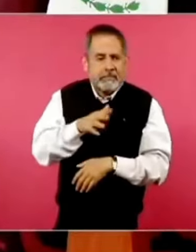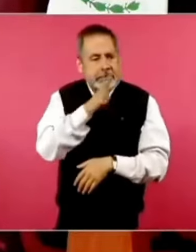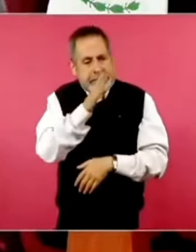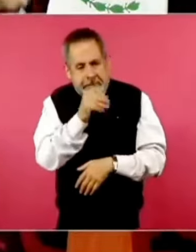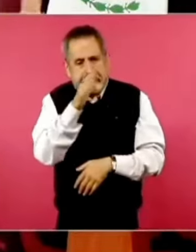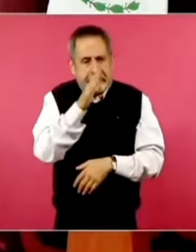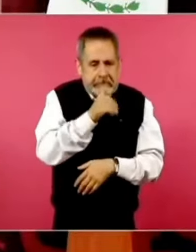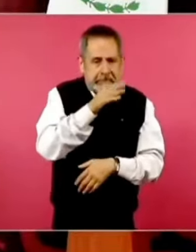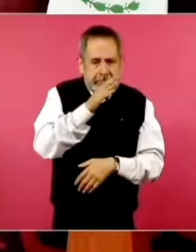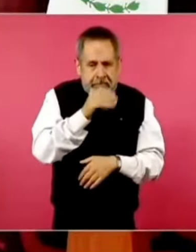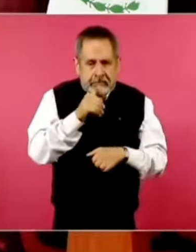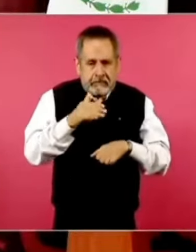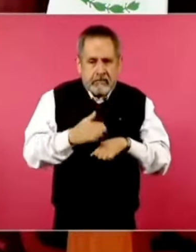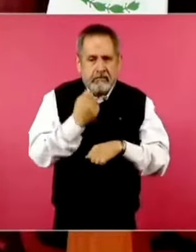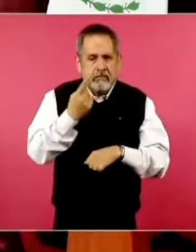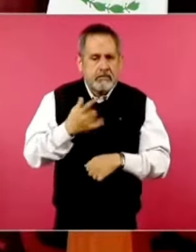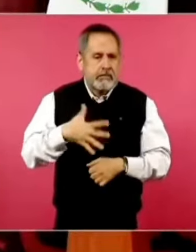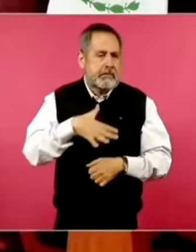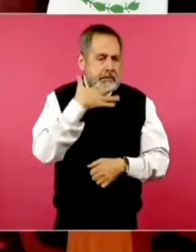Imperaba la corrupción,